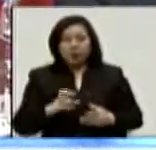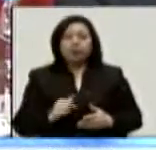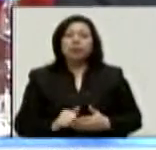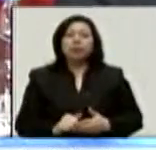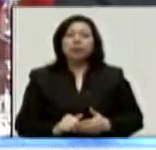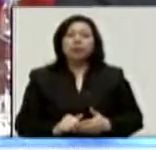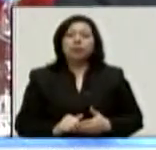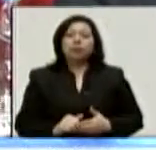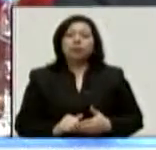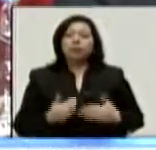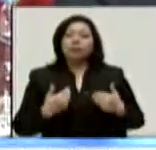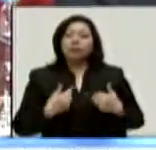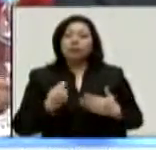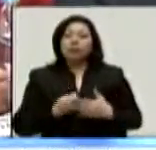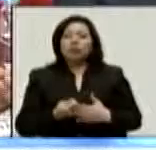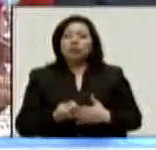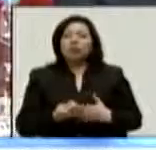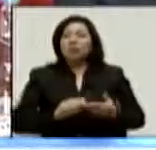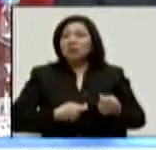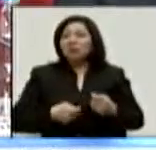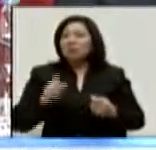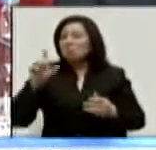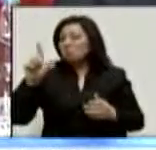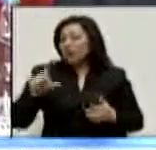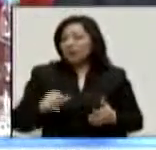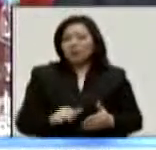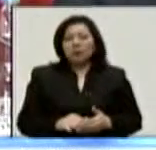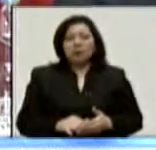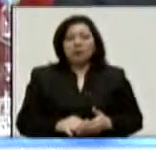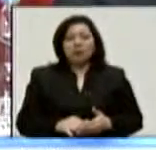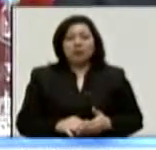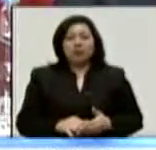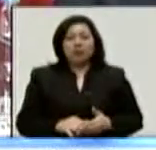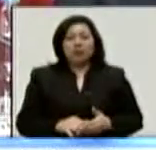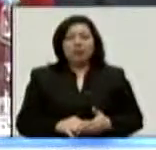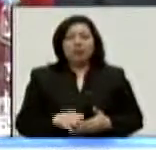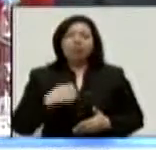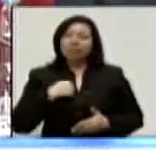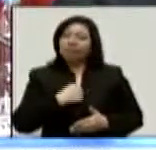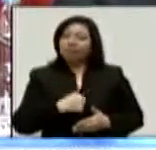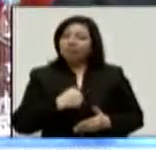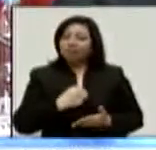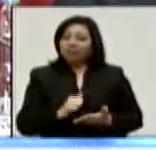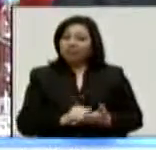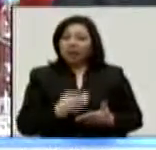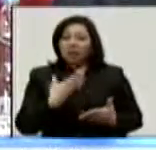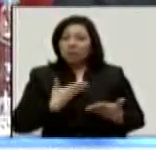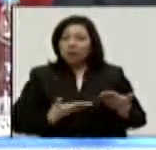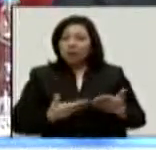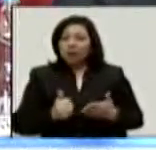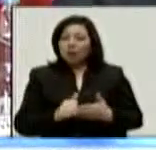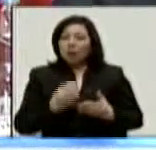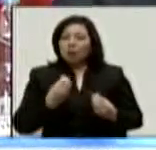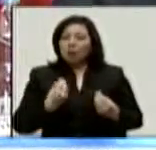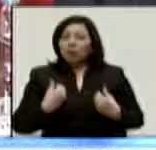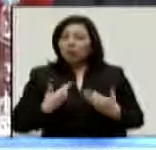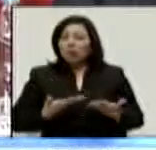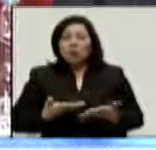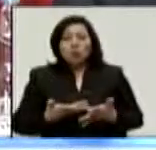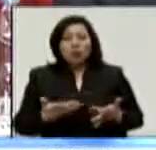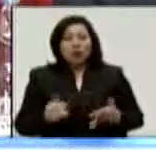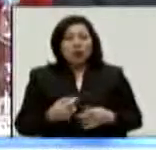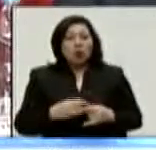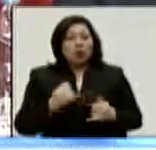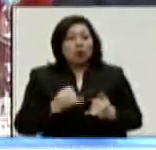no estoy en Petroperú, la vendíamos como chatarra en licitación pública. Y eso ocurre. Y lamentablemente el contrato está tan blindado que lamentablemente no permite hacer nada.